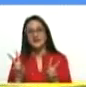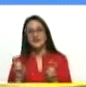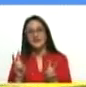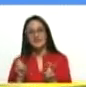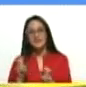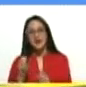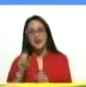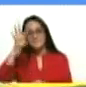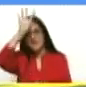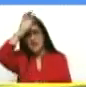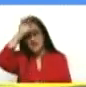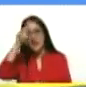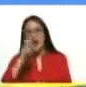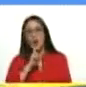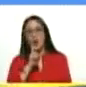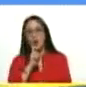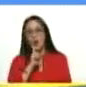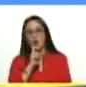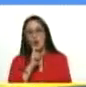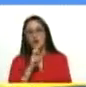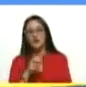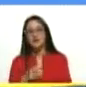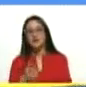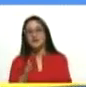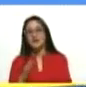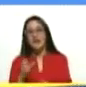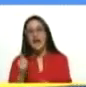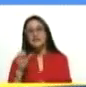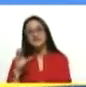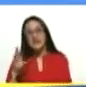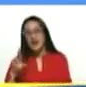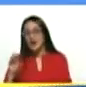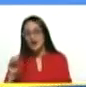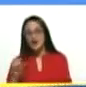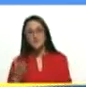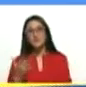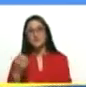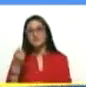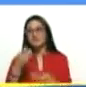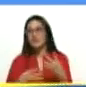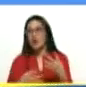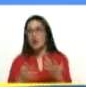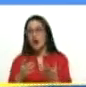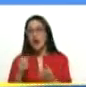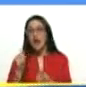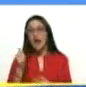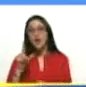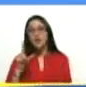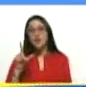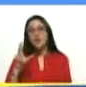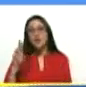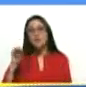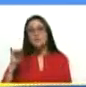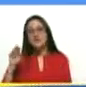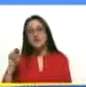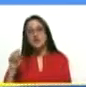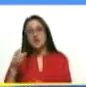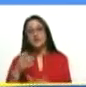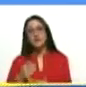oro, del hierro, del acero, de la bauxita, del aluminio, de los